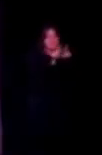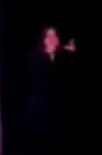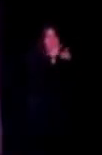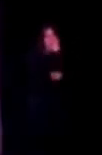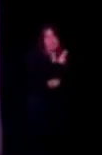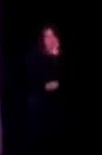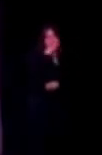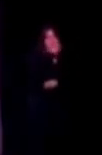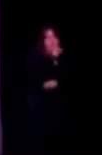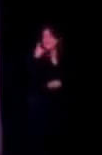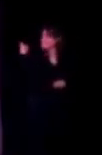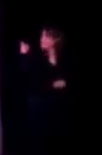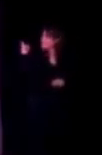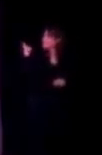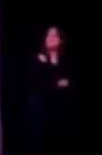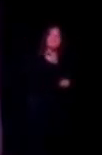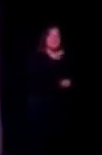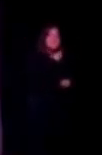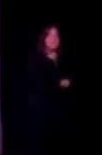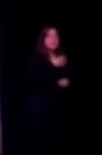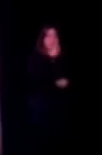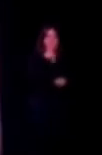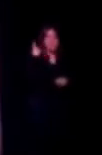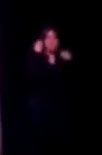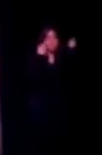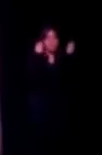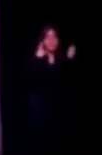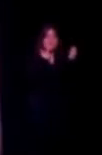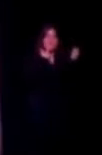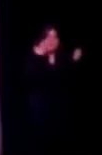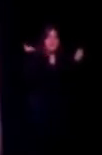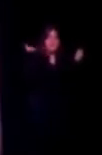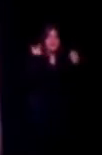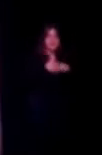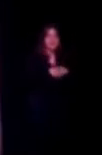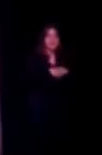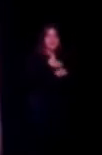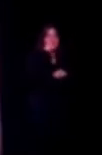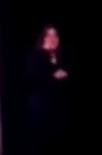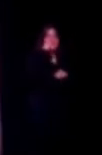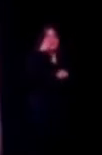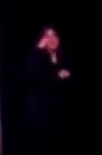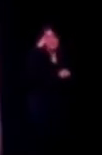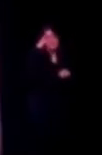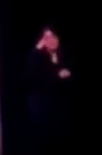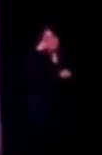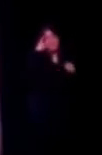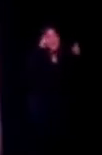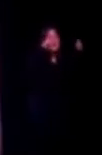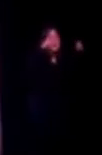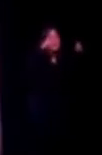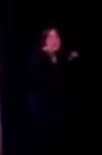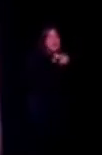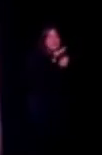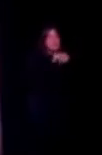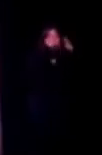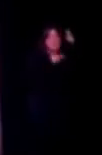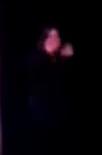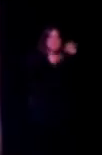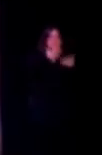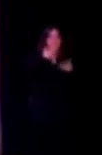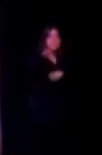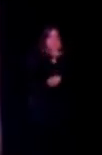Morin, el pensador de la complejidad, que decía en sus Los saberes para una humanidad del futuro, decía, educar para comprender las matemáticas o